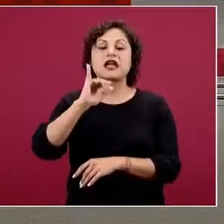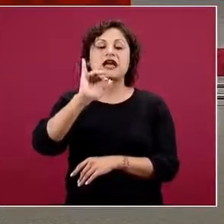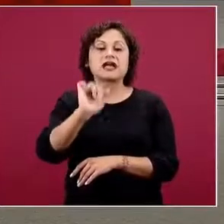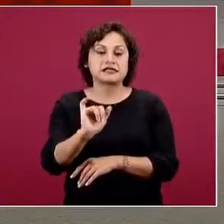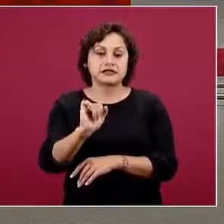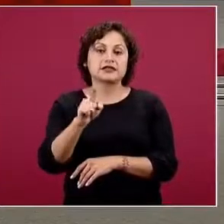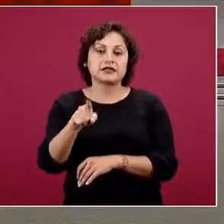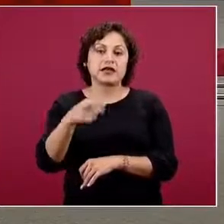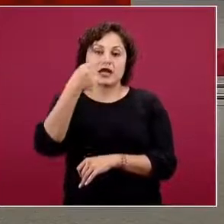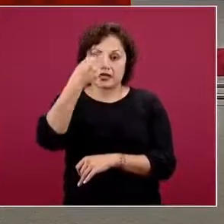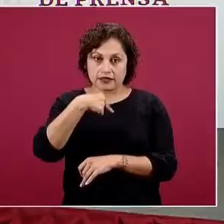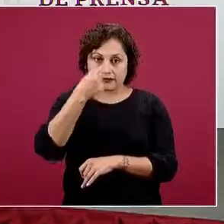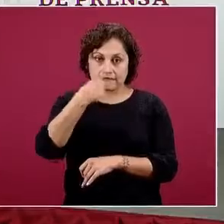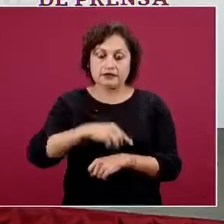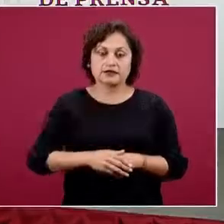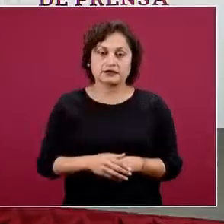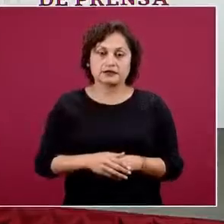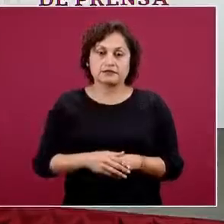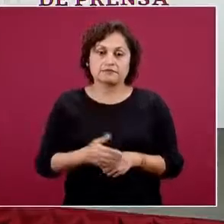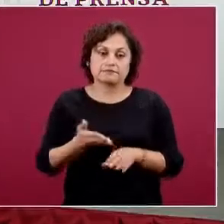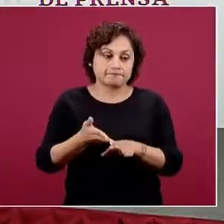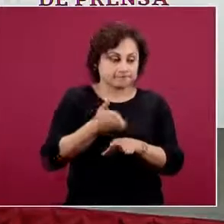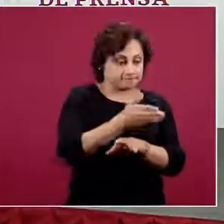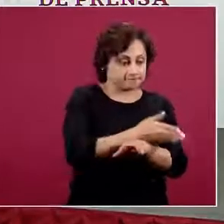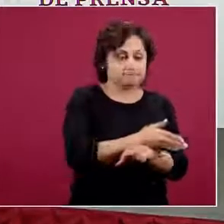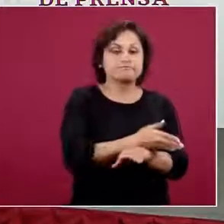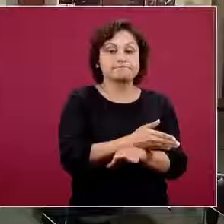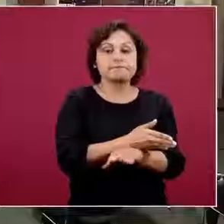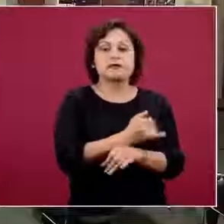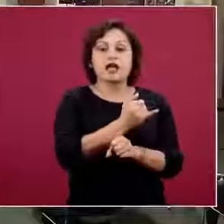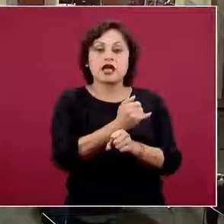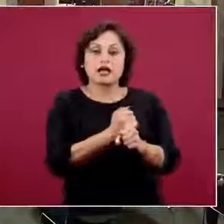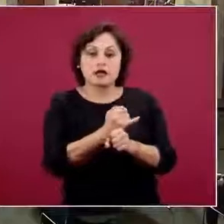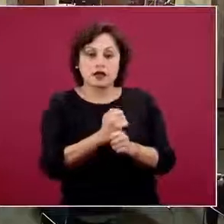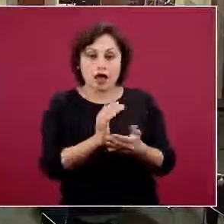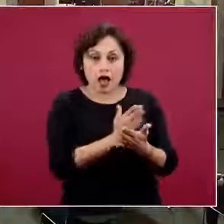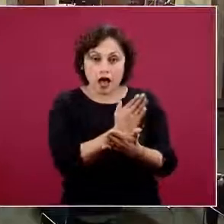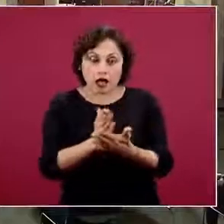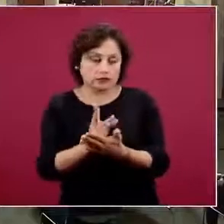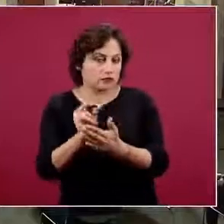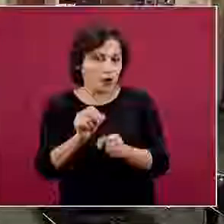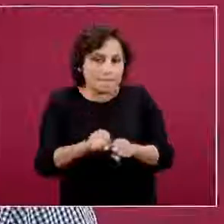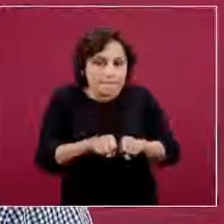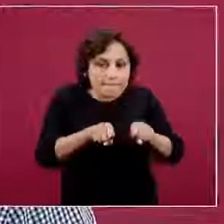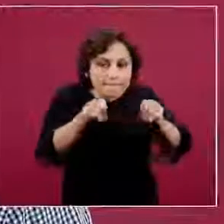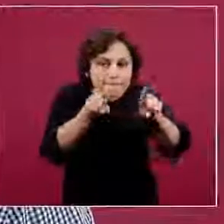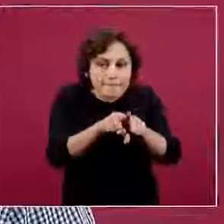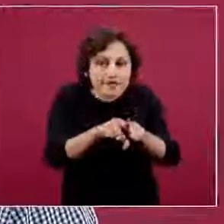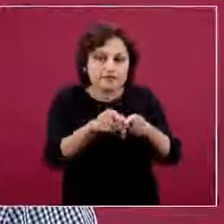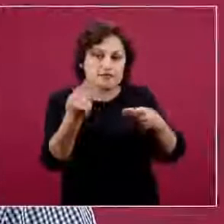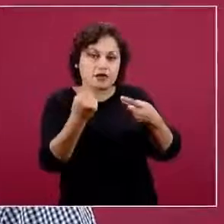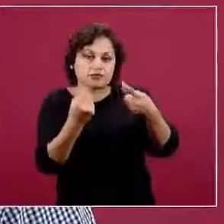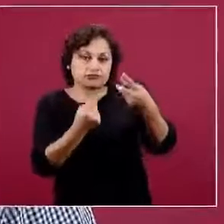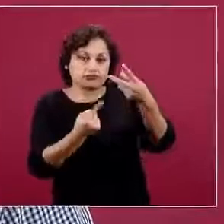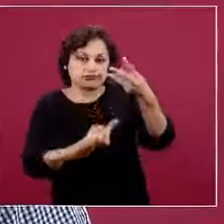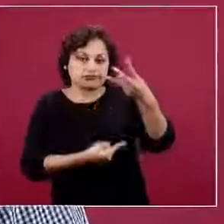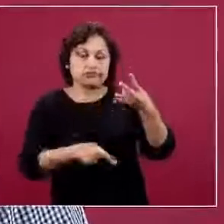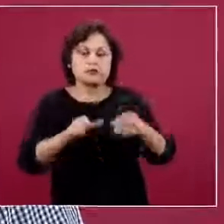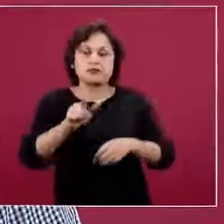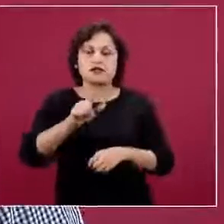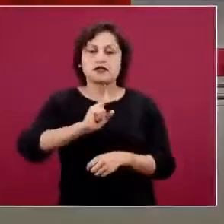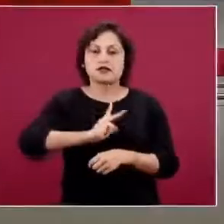toma de muestra que se da en un mismo día, es decir, no son tomas de muestras diferentes, porque cuando tenemos tomas de muestras